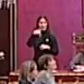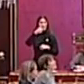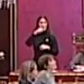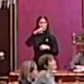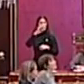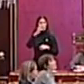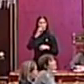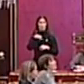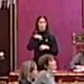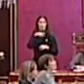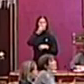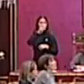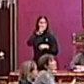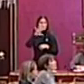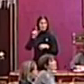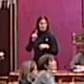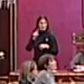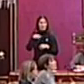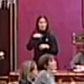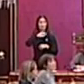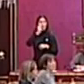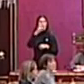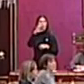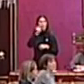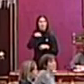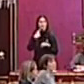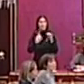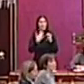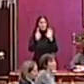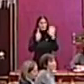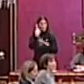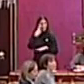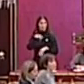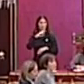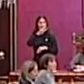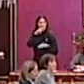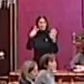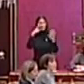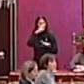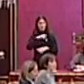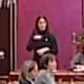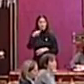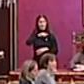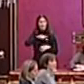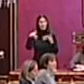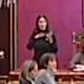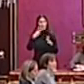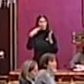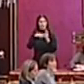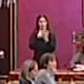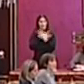años, Rosa Rego, de 57 años, Soraya Gutiérrez Sánchez, de 37 años. En el mes de marzo de